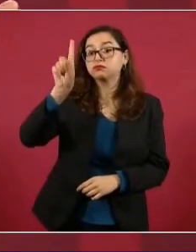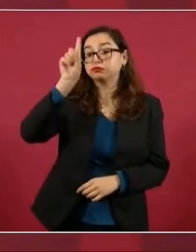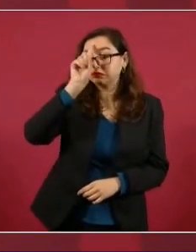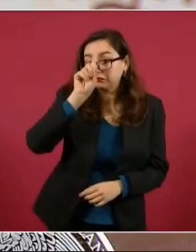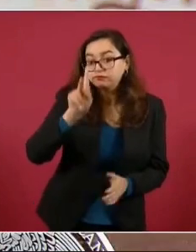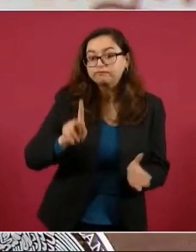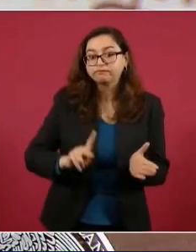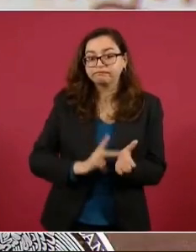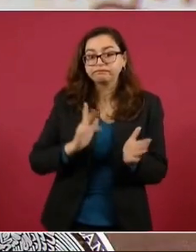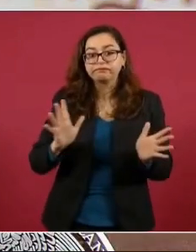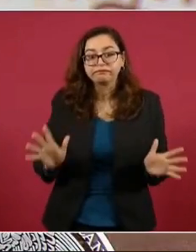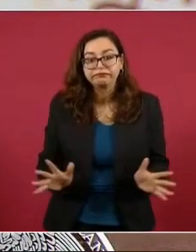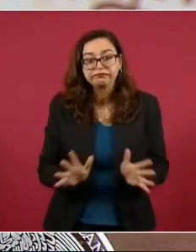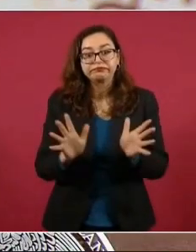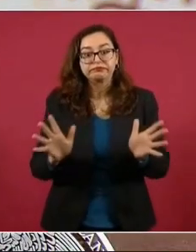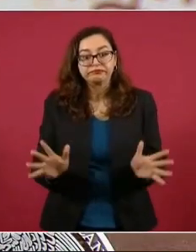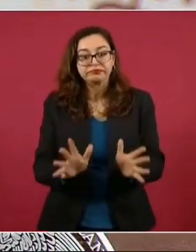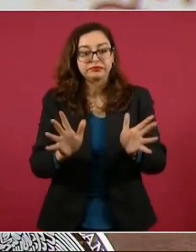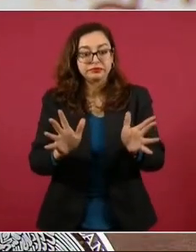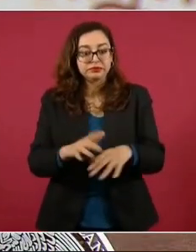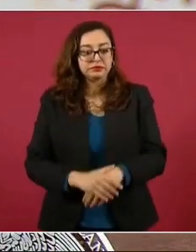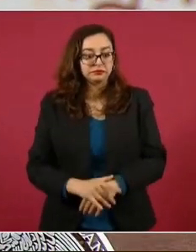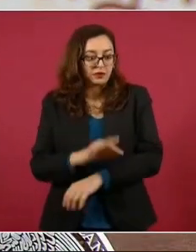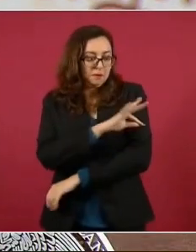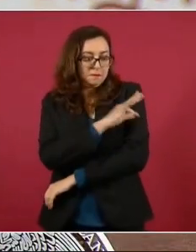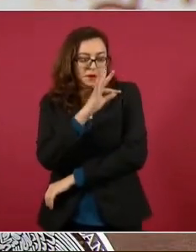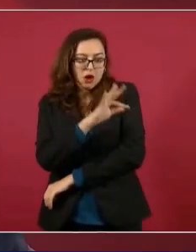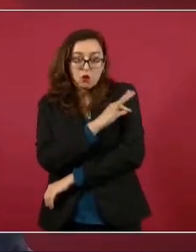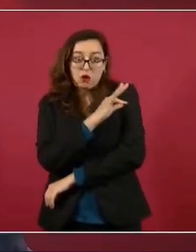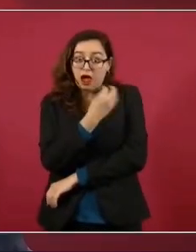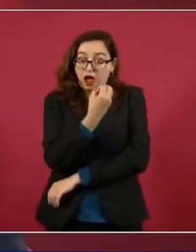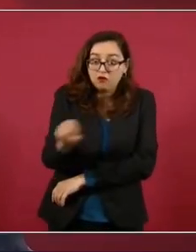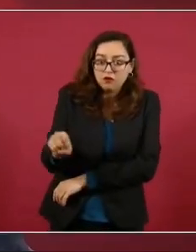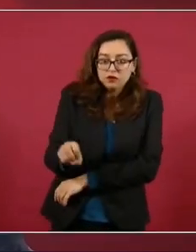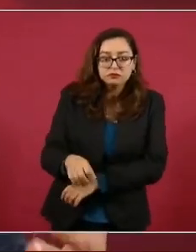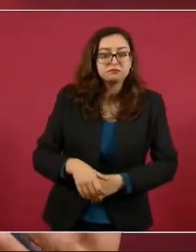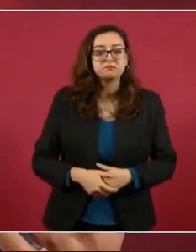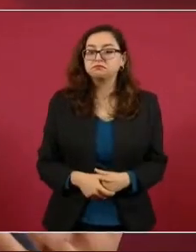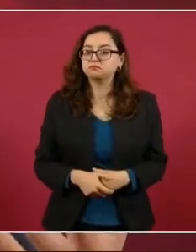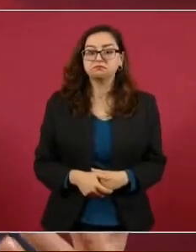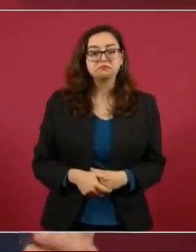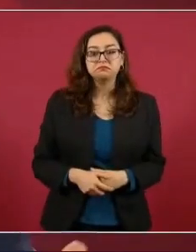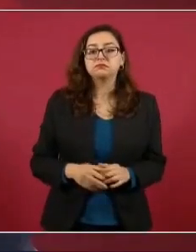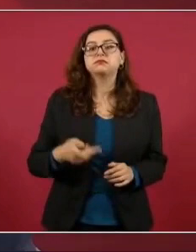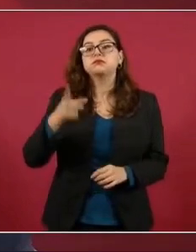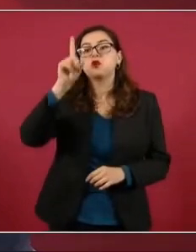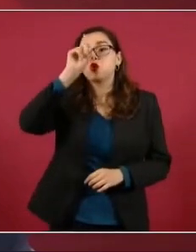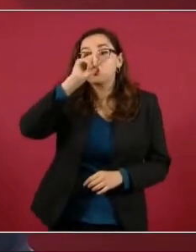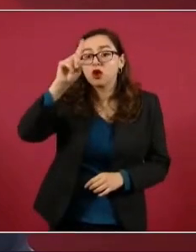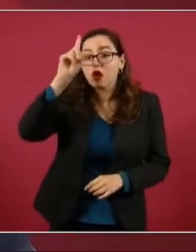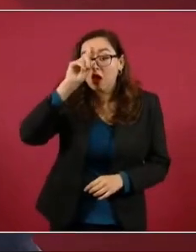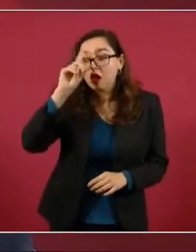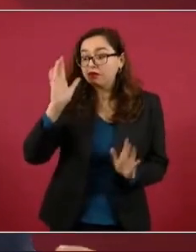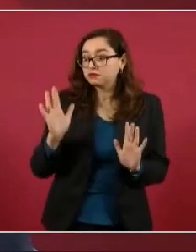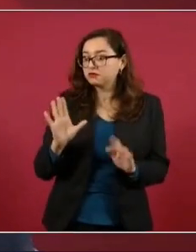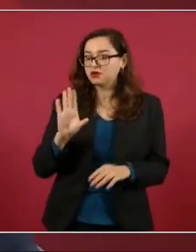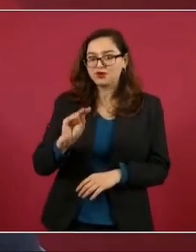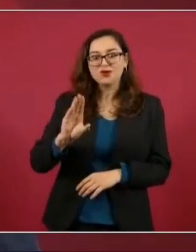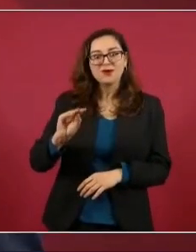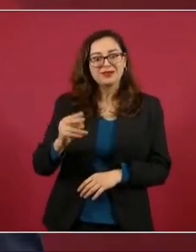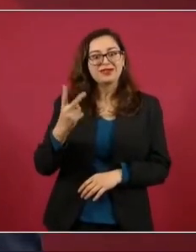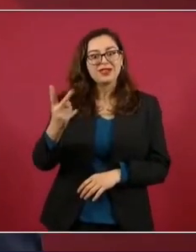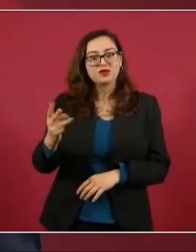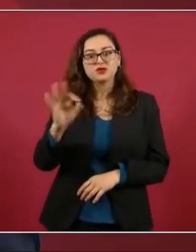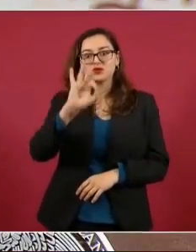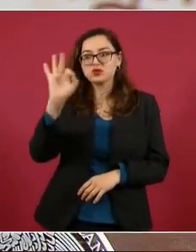vacune y hemos logrado cobertura del 92% en personas adultas. No lo es el cubrebocas y